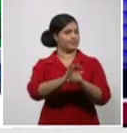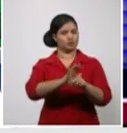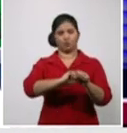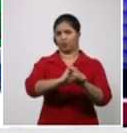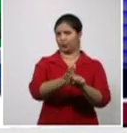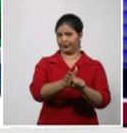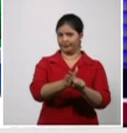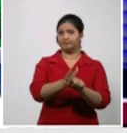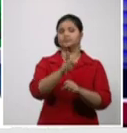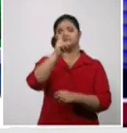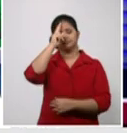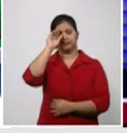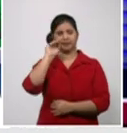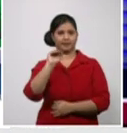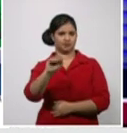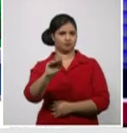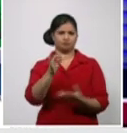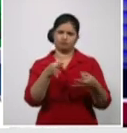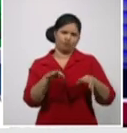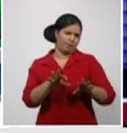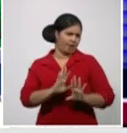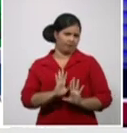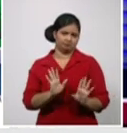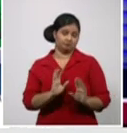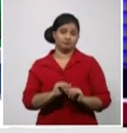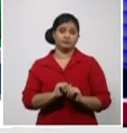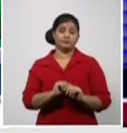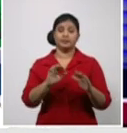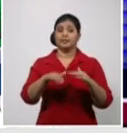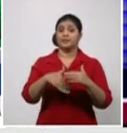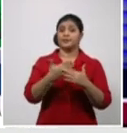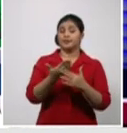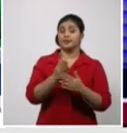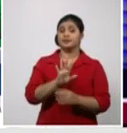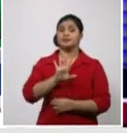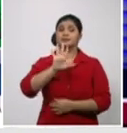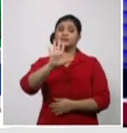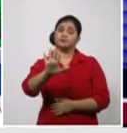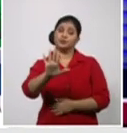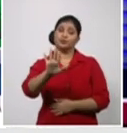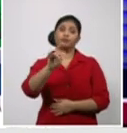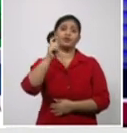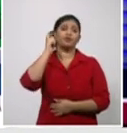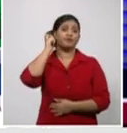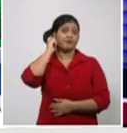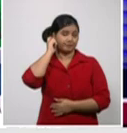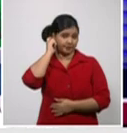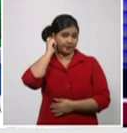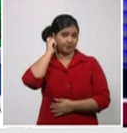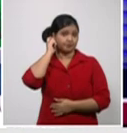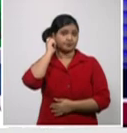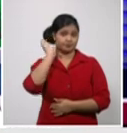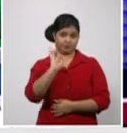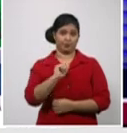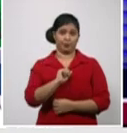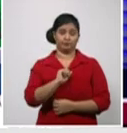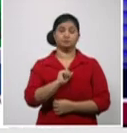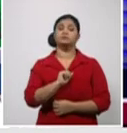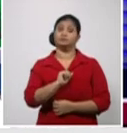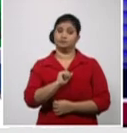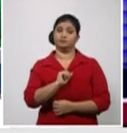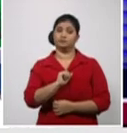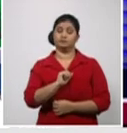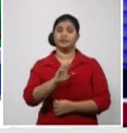ocasión, ya el día 5 de febrero, realmente decir que estuvo 6 días ingresados, de